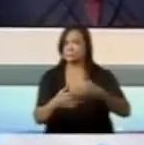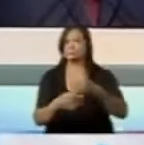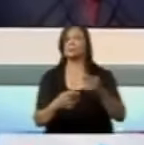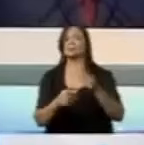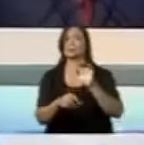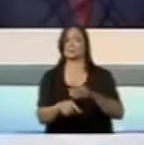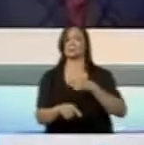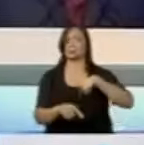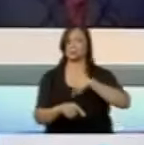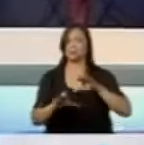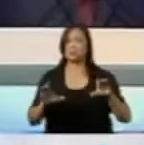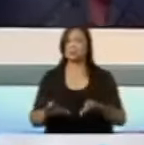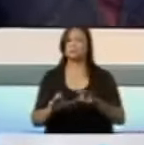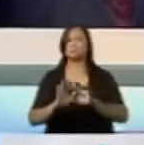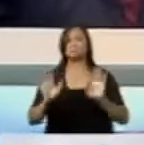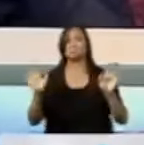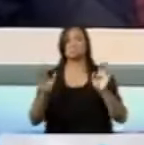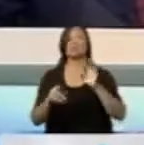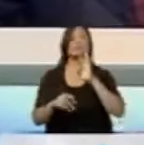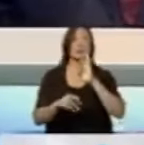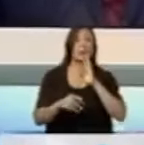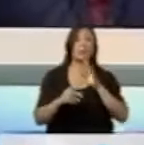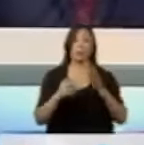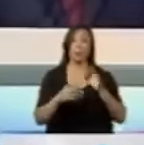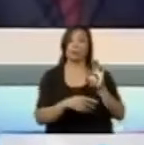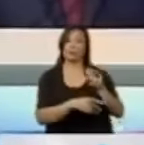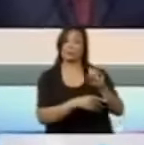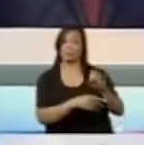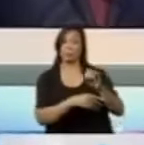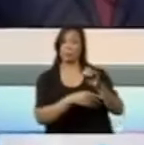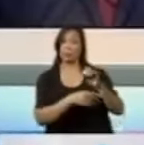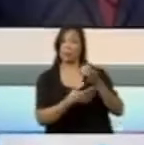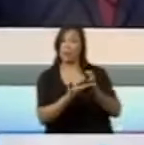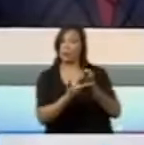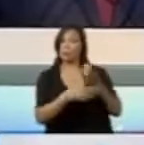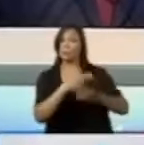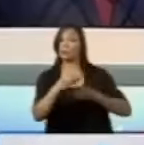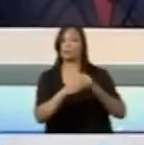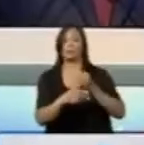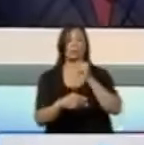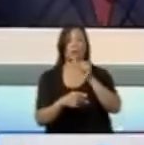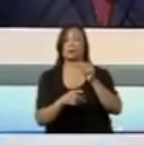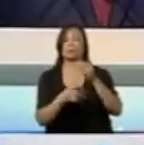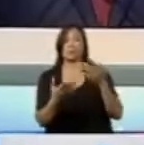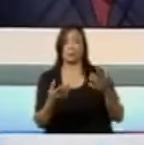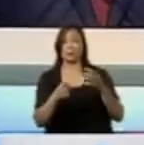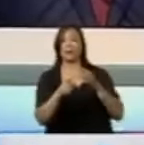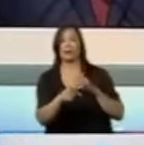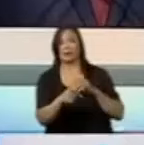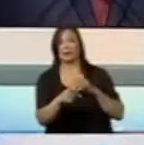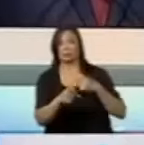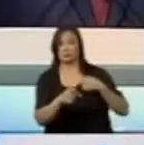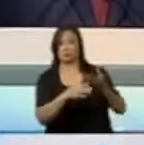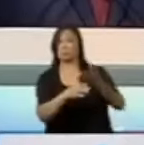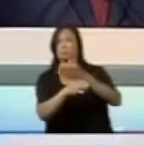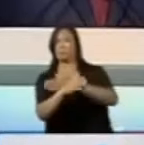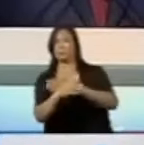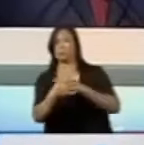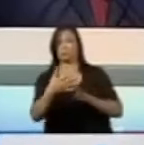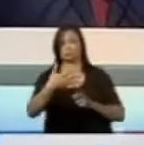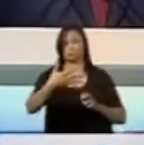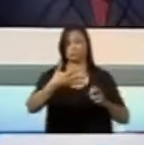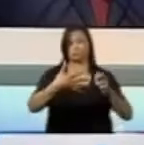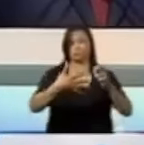Y eso es lo que nosotros estamos haciendo. Y si hablamos de los índices del Foro Económico Mundial, no debería mencionar, porque nosotros hemos mejorado en todos